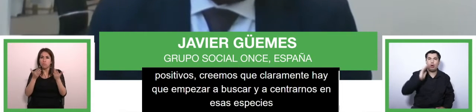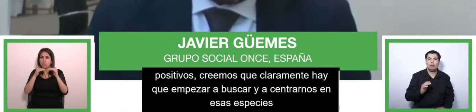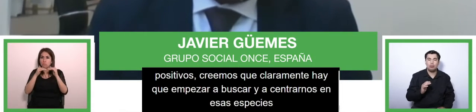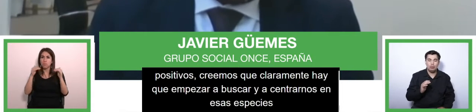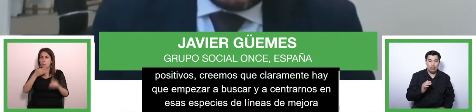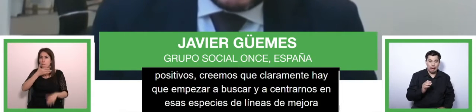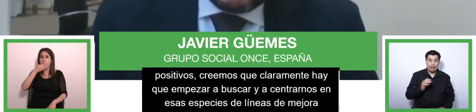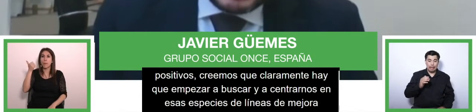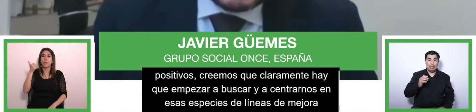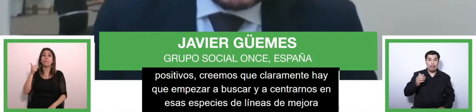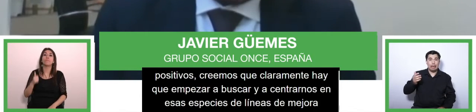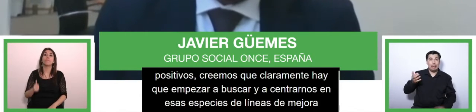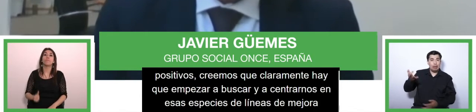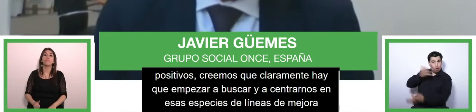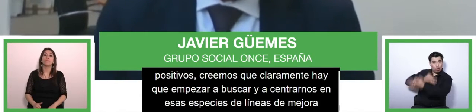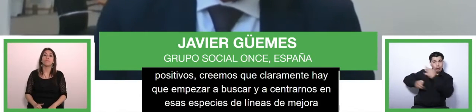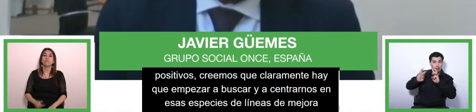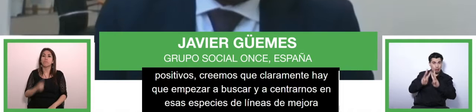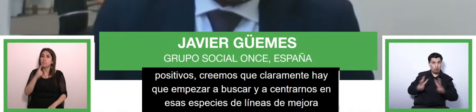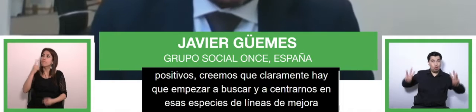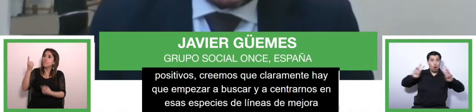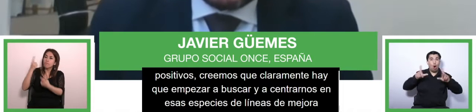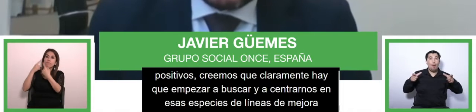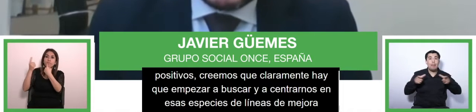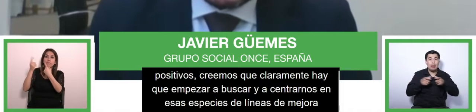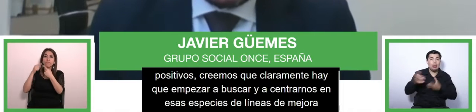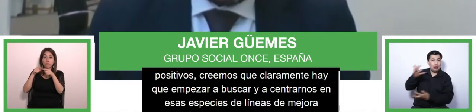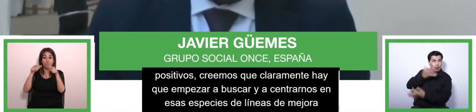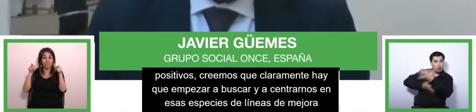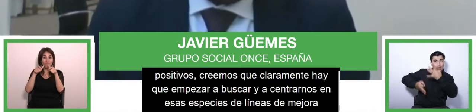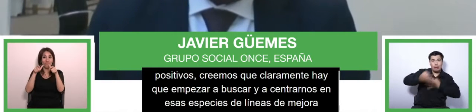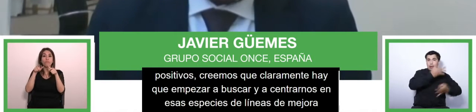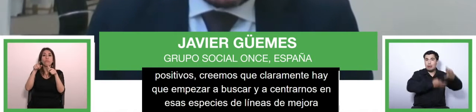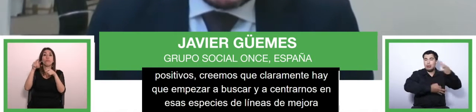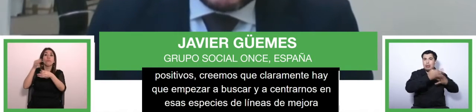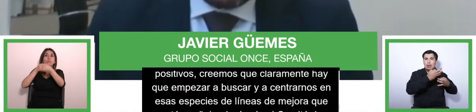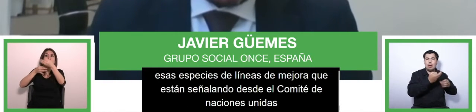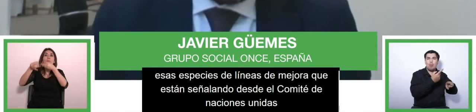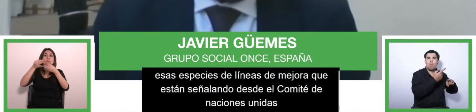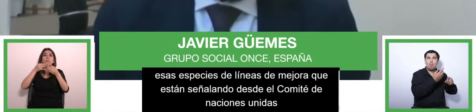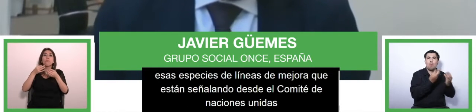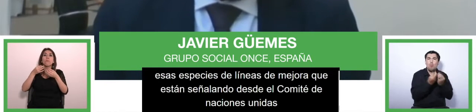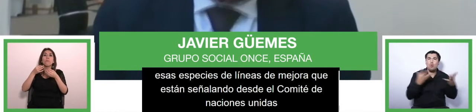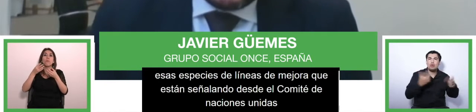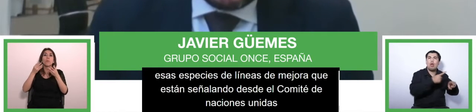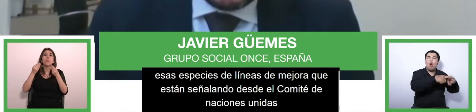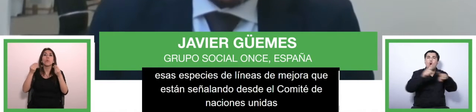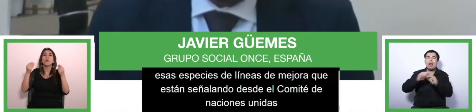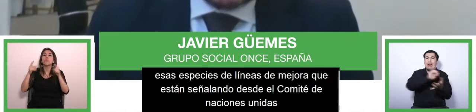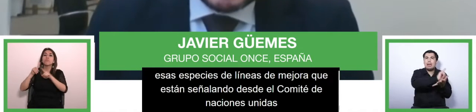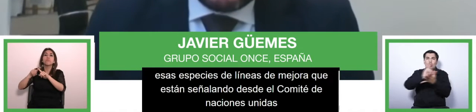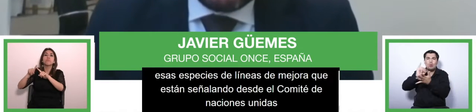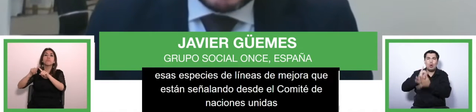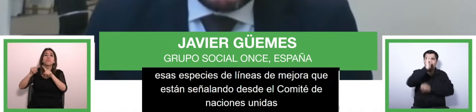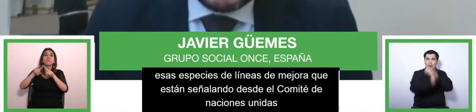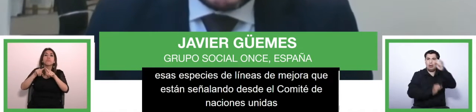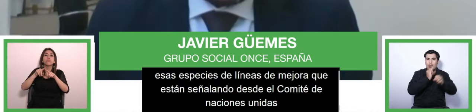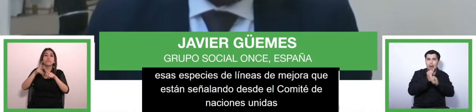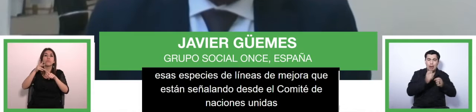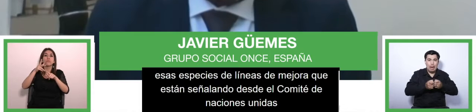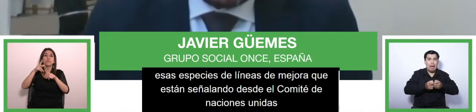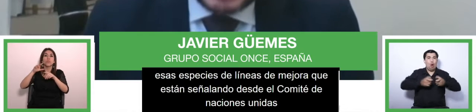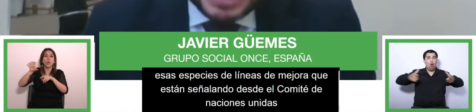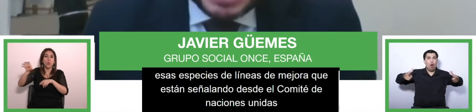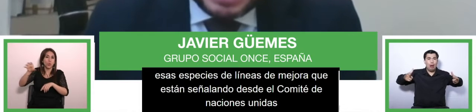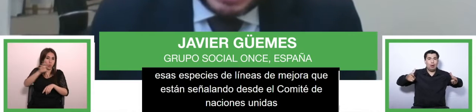señalando desde el Comité de Naciones Unidas, desde otras muchas instituciones internacionales y que deben ser tenidas en cuenta a lo largo de toda esta conferencia